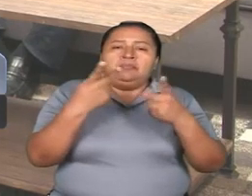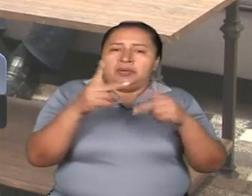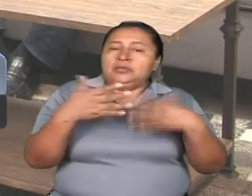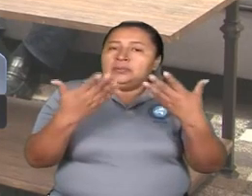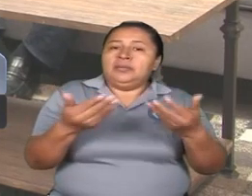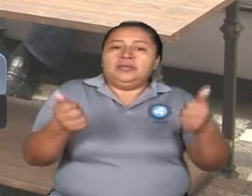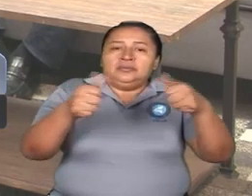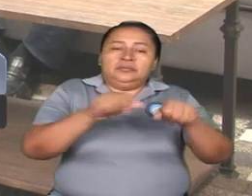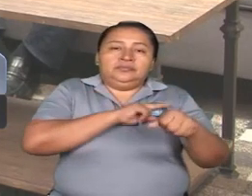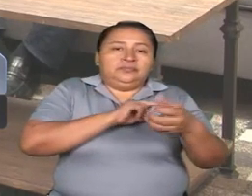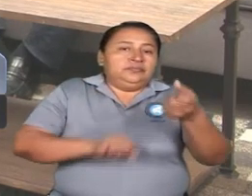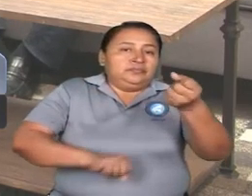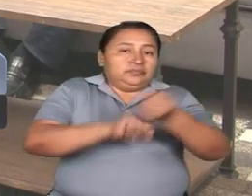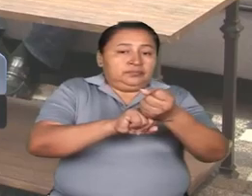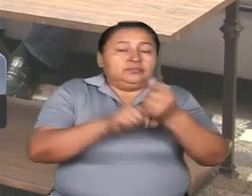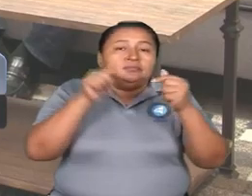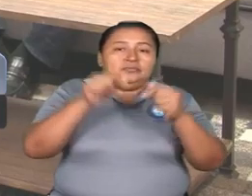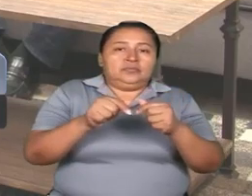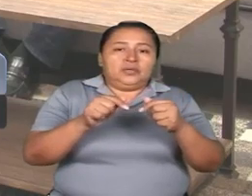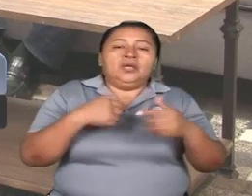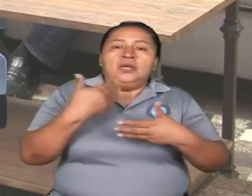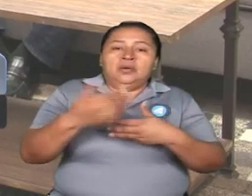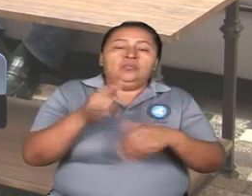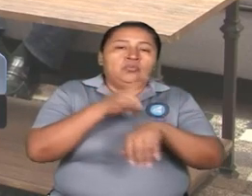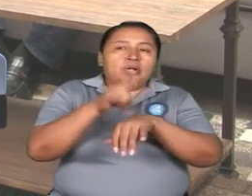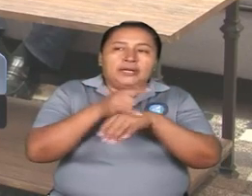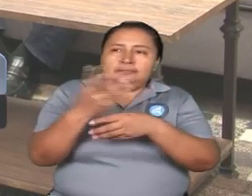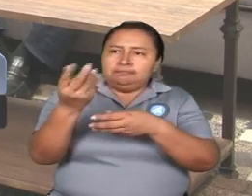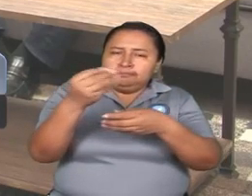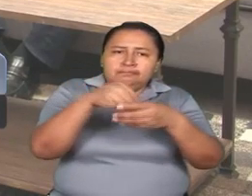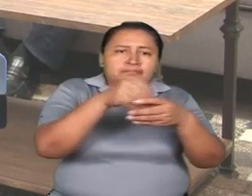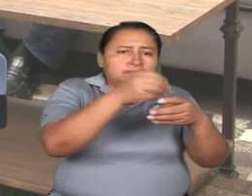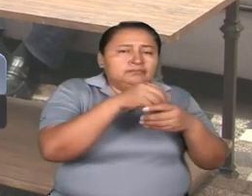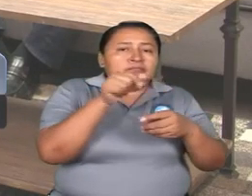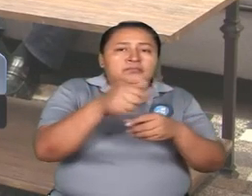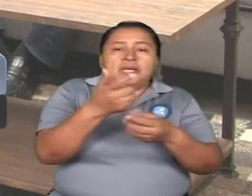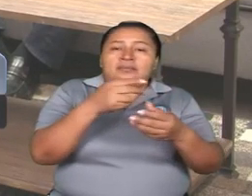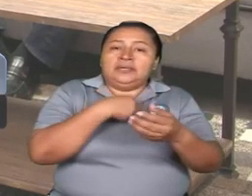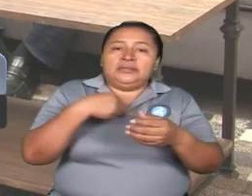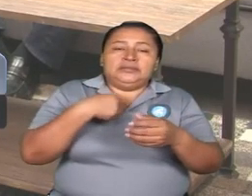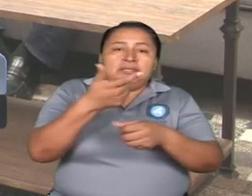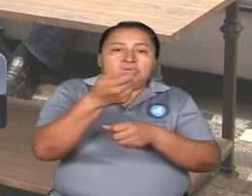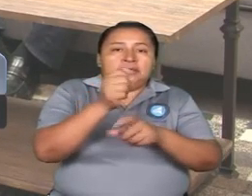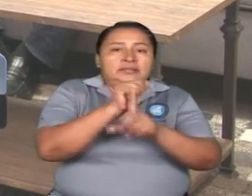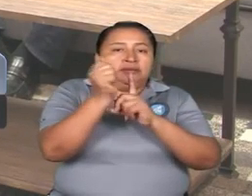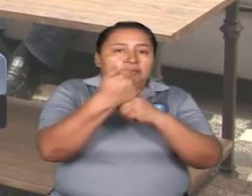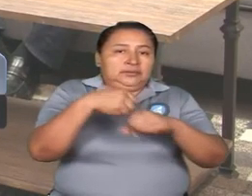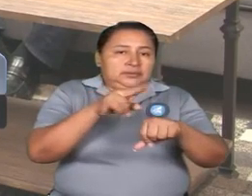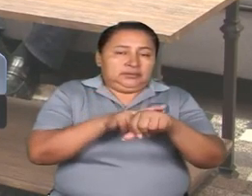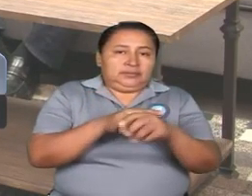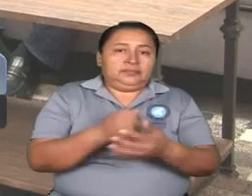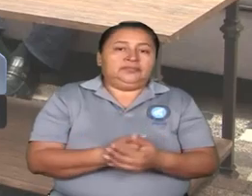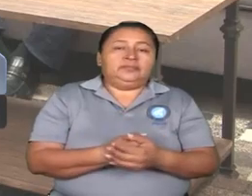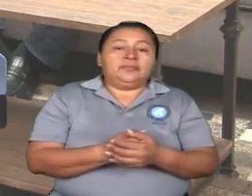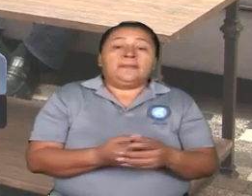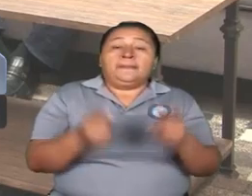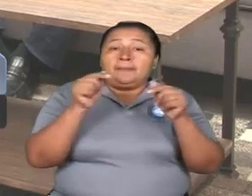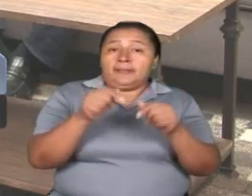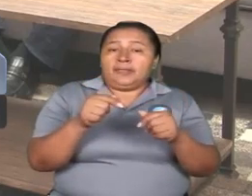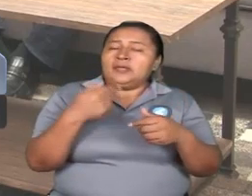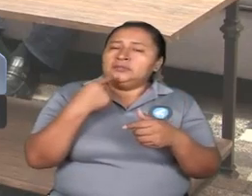en el respaldo a la búsqueda de financiamiento para el canal parlamentario de la Asamblea Nacional. Y